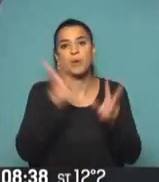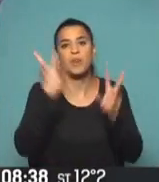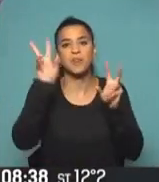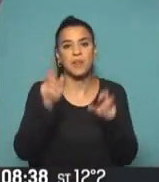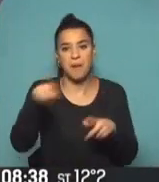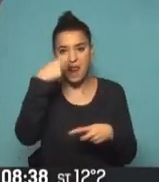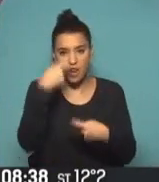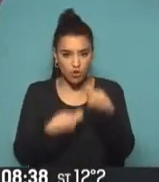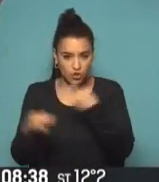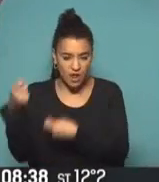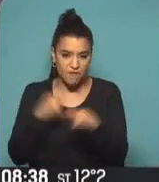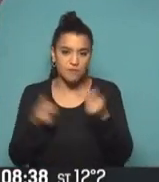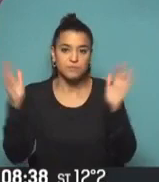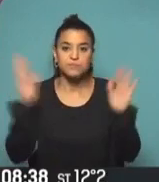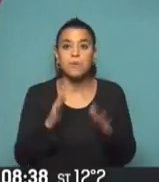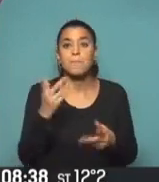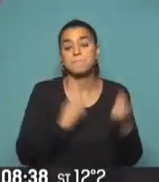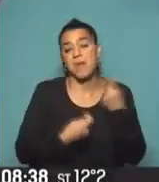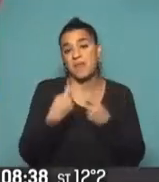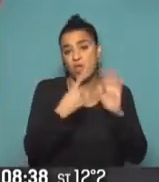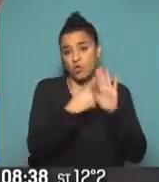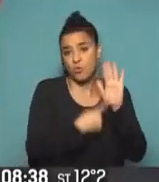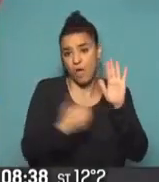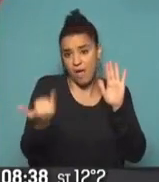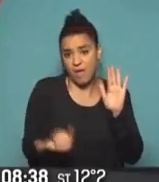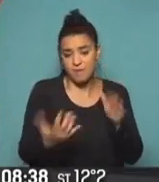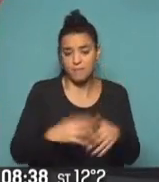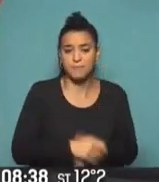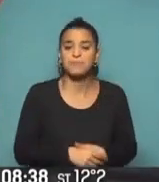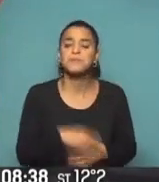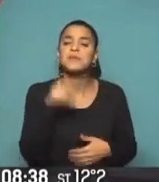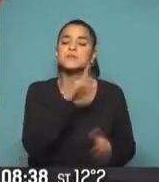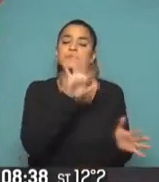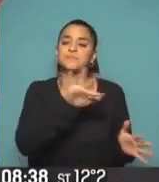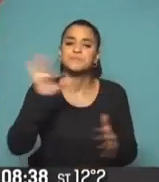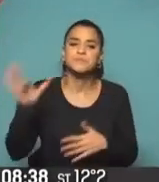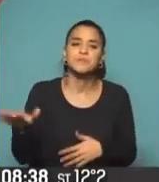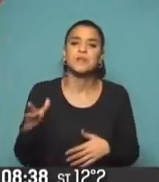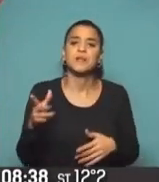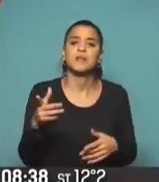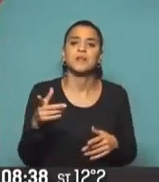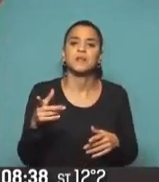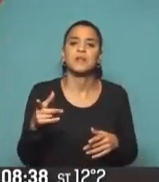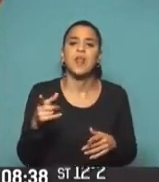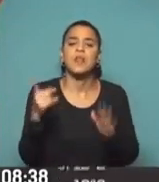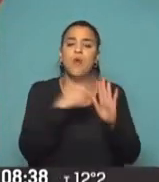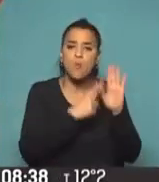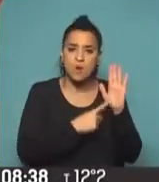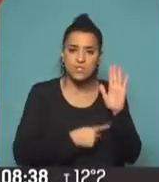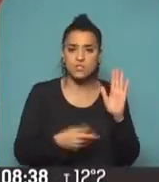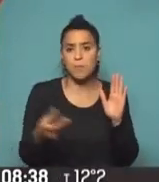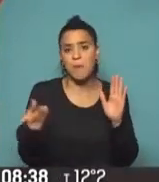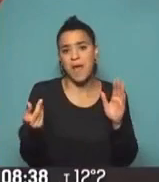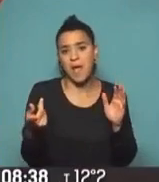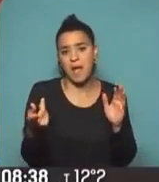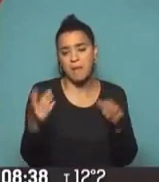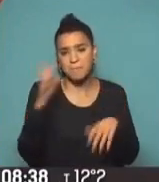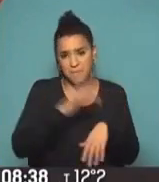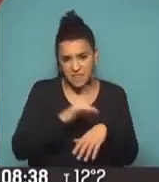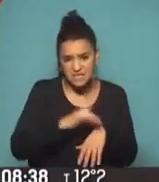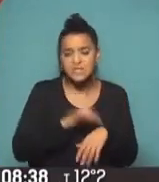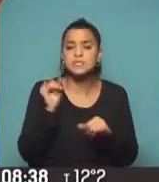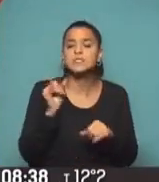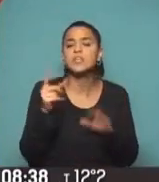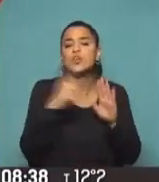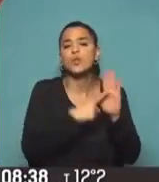a través de un mercado regulado esto va más allá de la regulación que existe si para uso medicinal si esto es